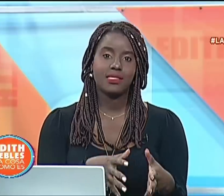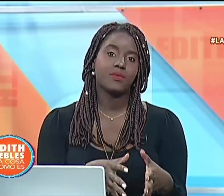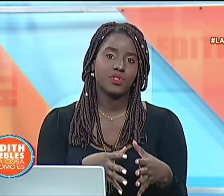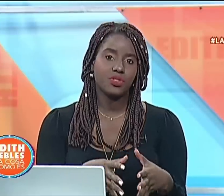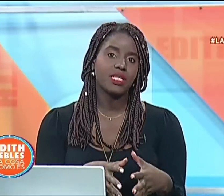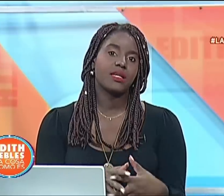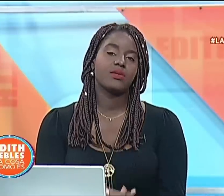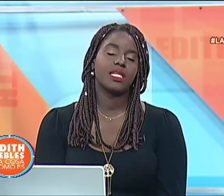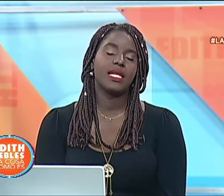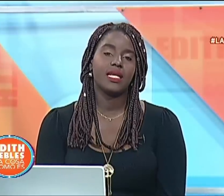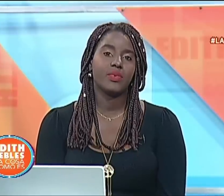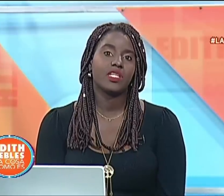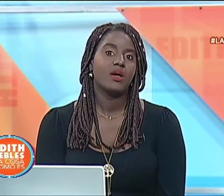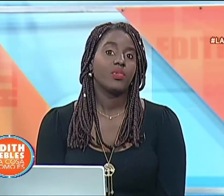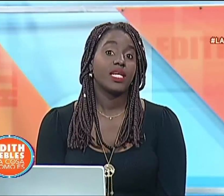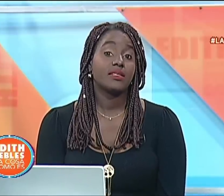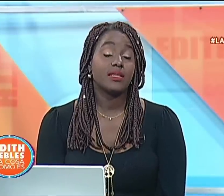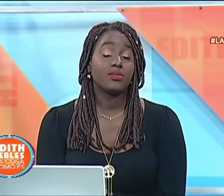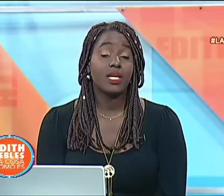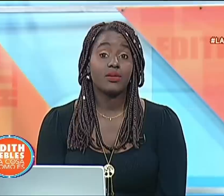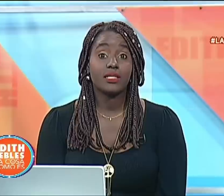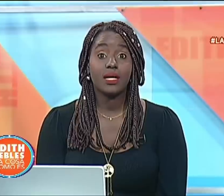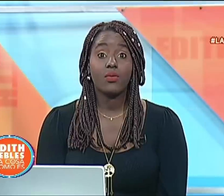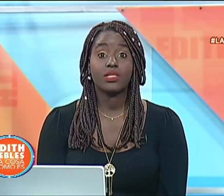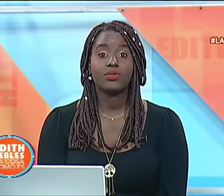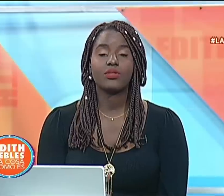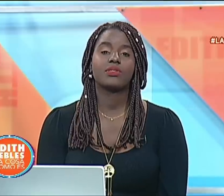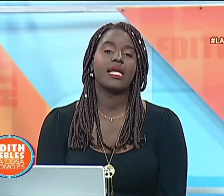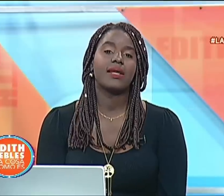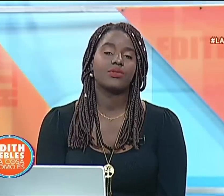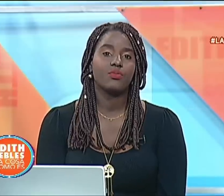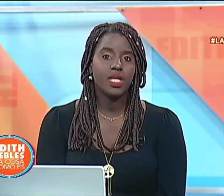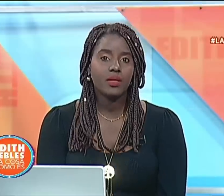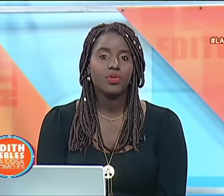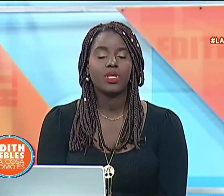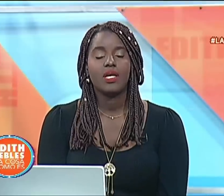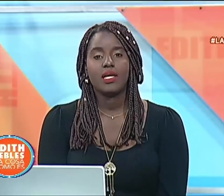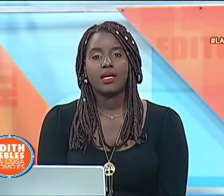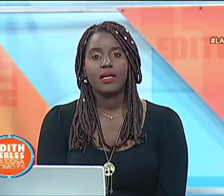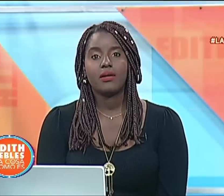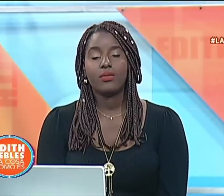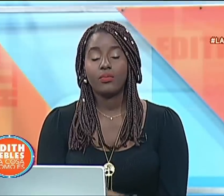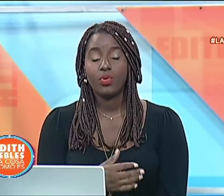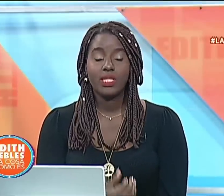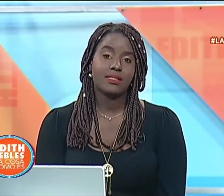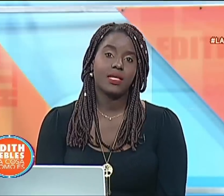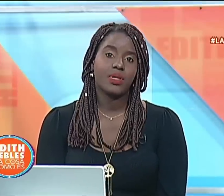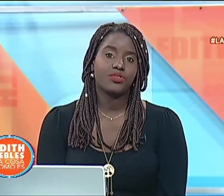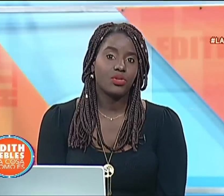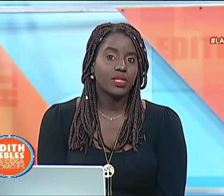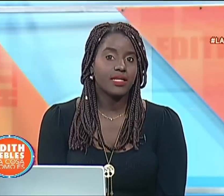las disposiciones que contiene la ley, pues podrán ser sancionados hasta 400 salarios mínimos, multas